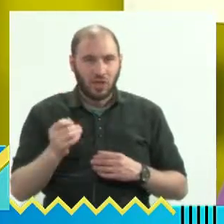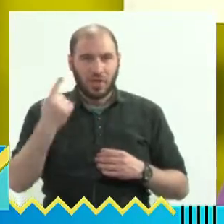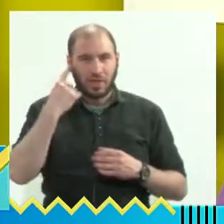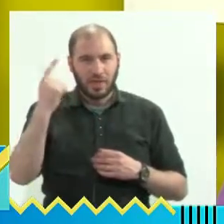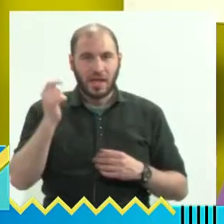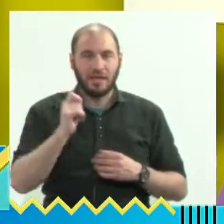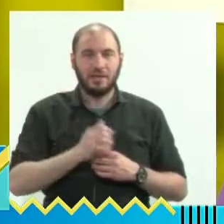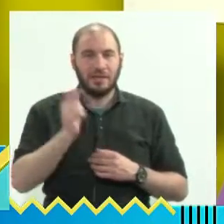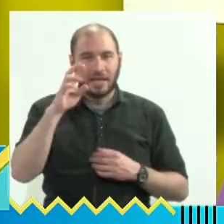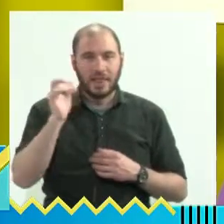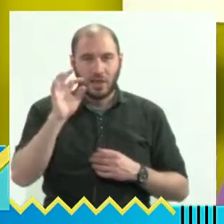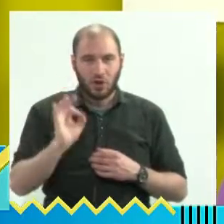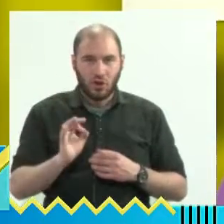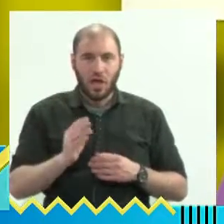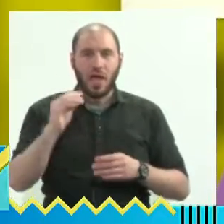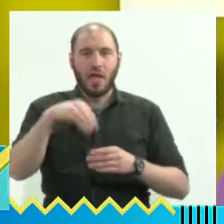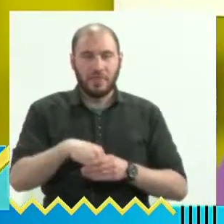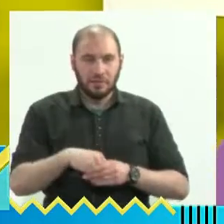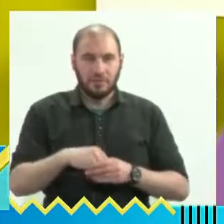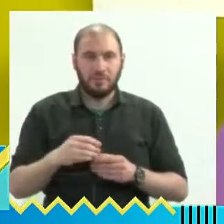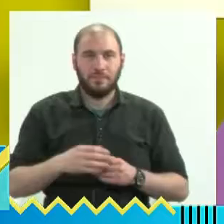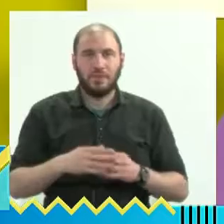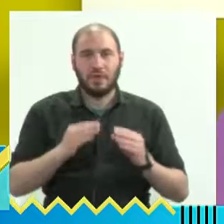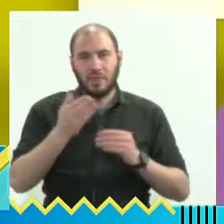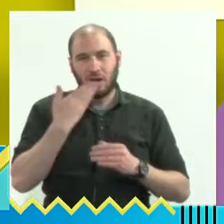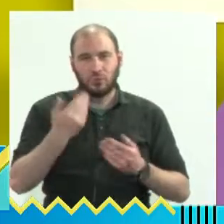perspectiva de género dentro de cualquier